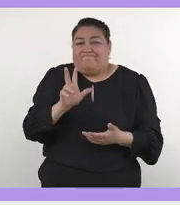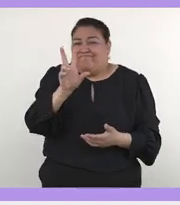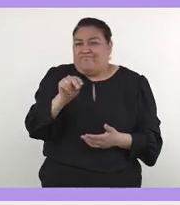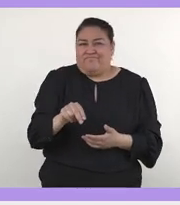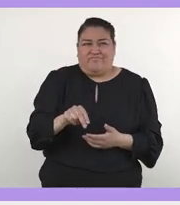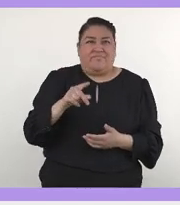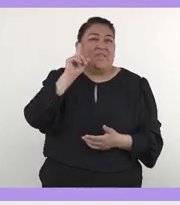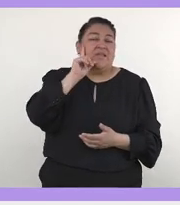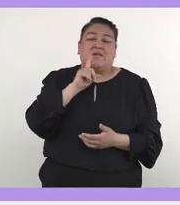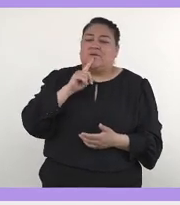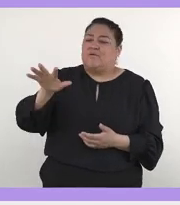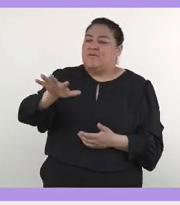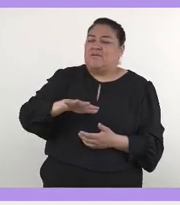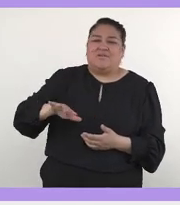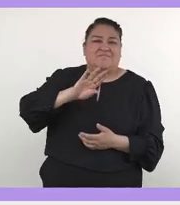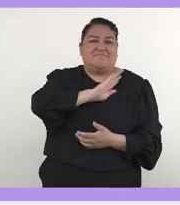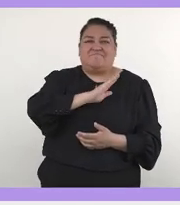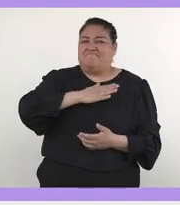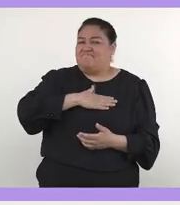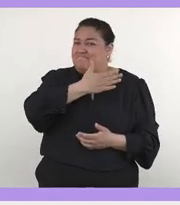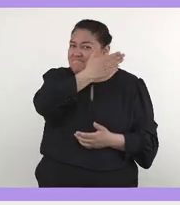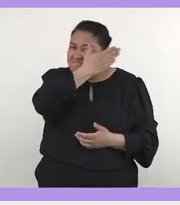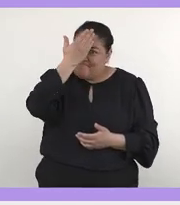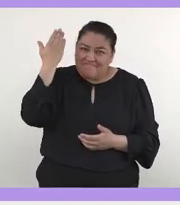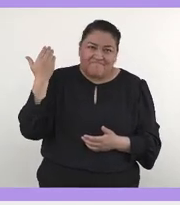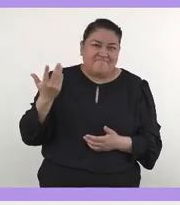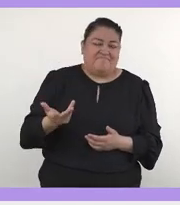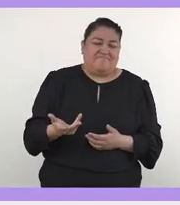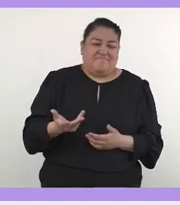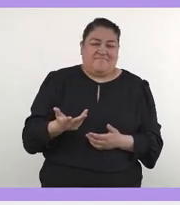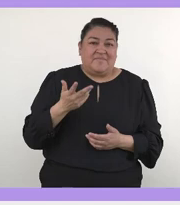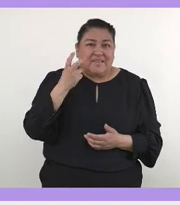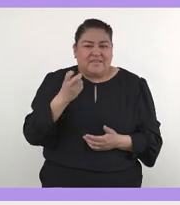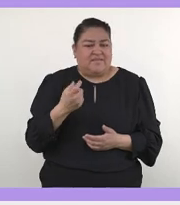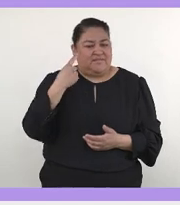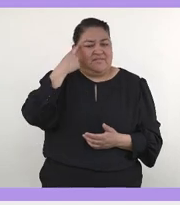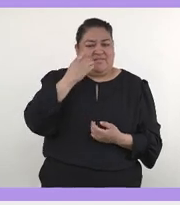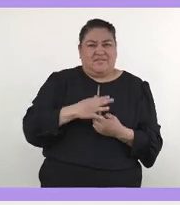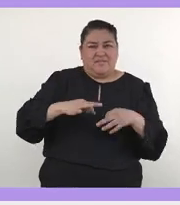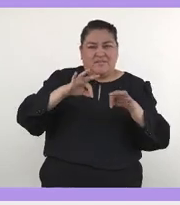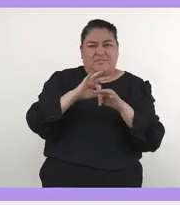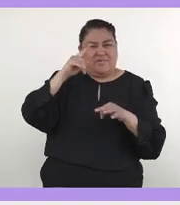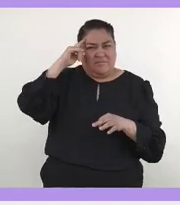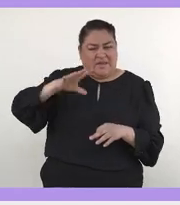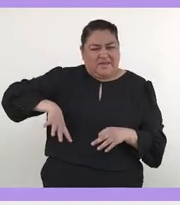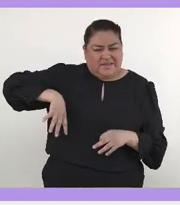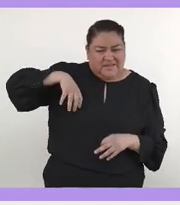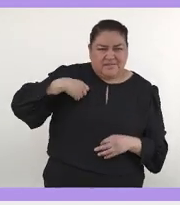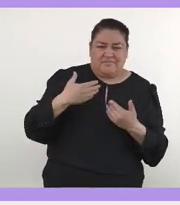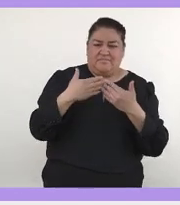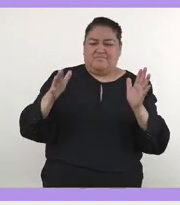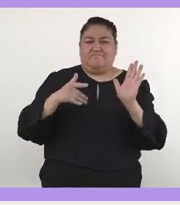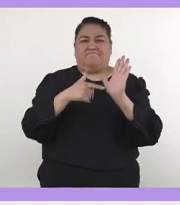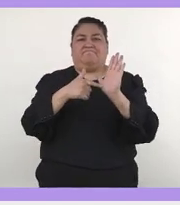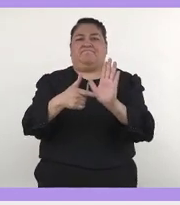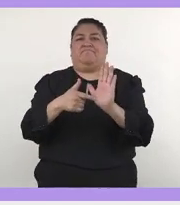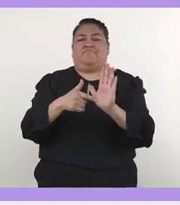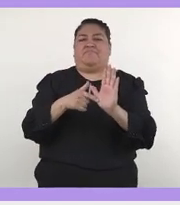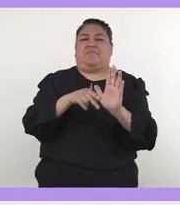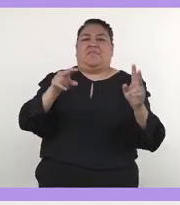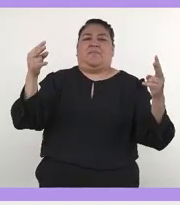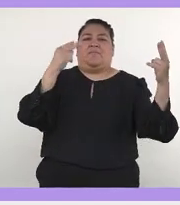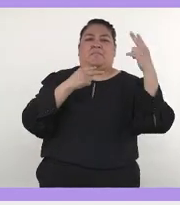no Claro que no porque no saben español Entonces sí es muy importante Por ejemplo hacer estos esfuerzos de accesibilidad sin duda